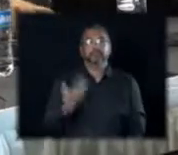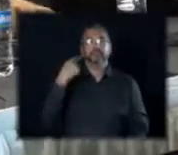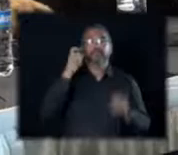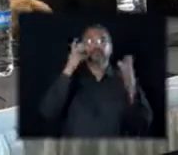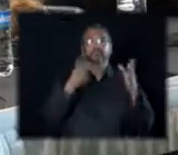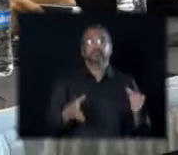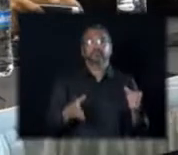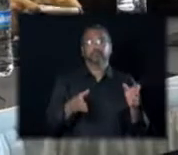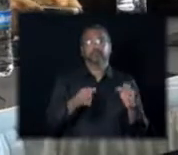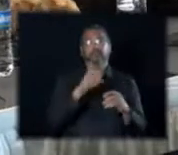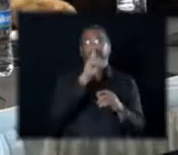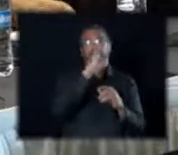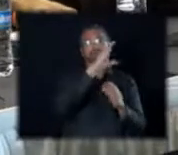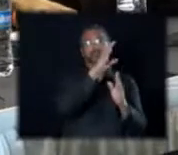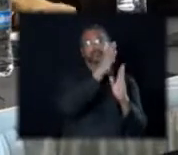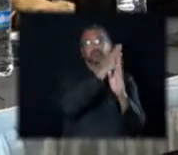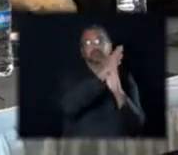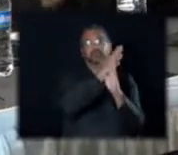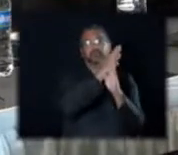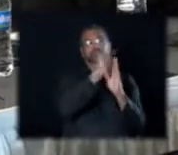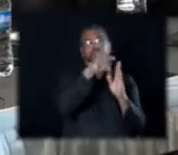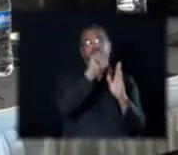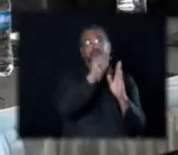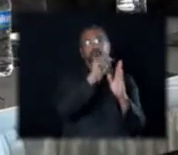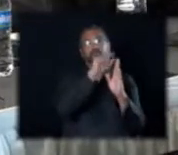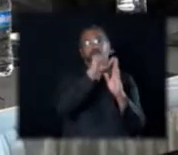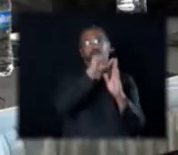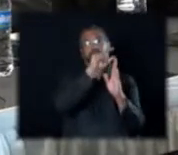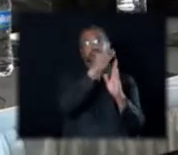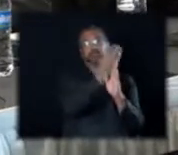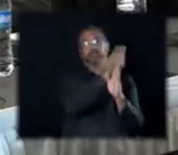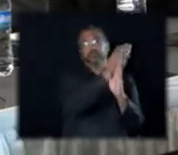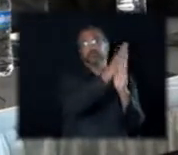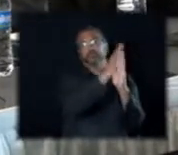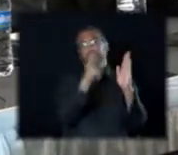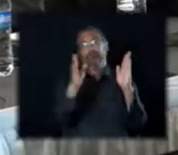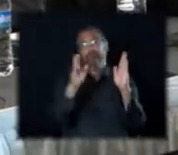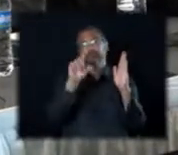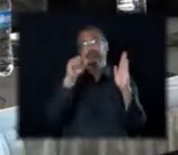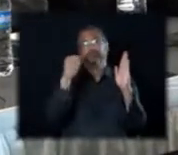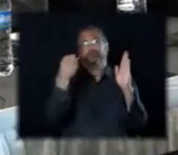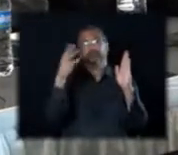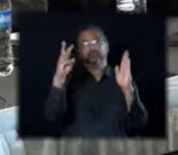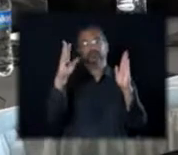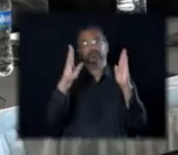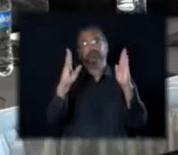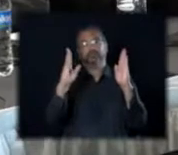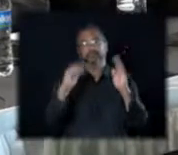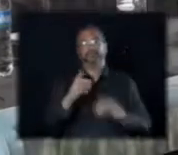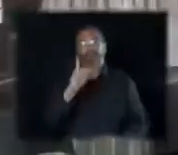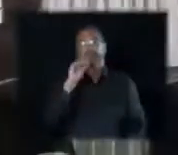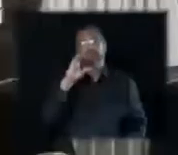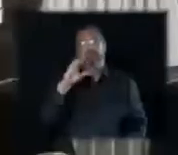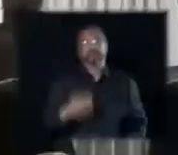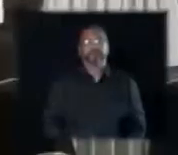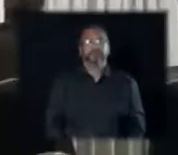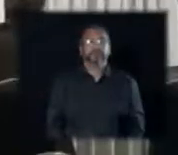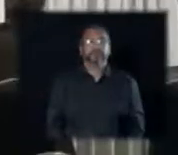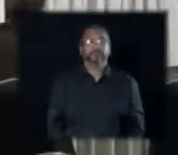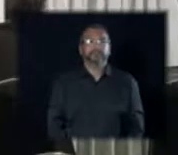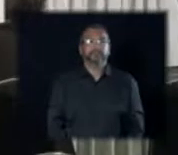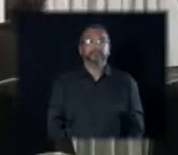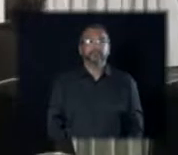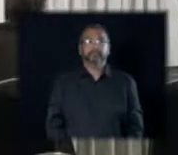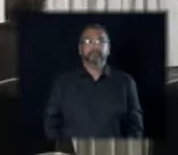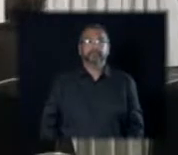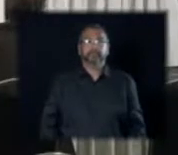Fui director de la OGP de octubre de 2014 a diciembre de 2016.